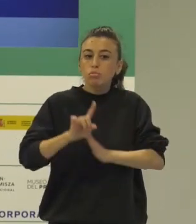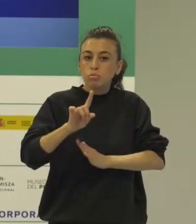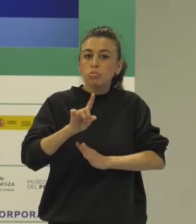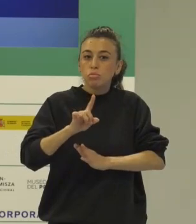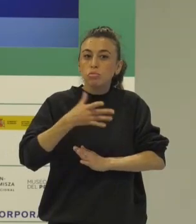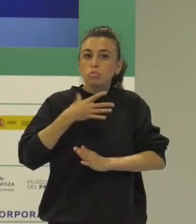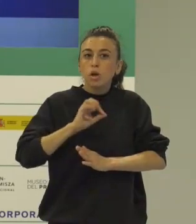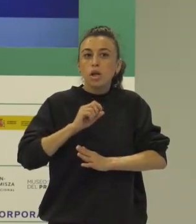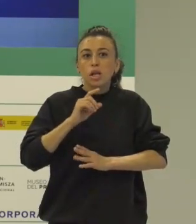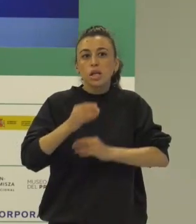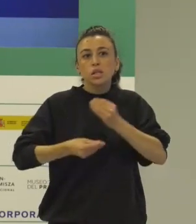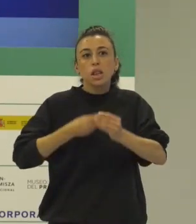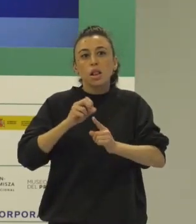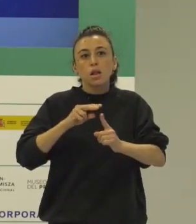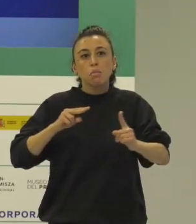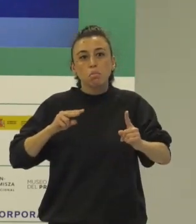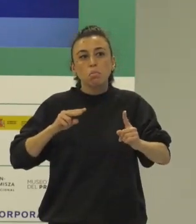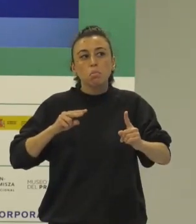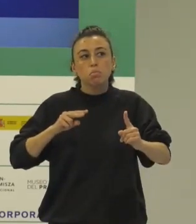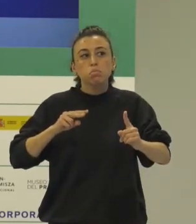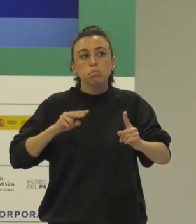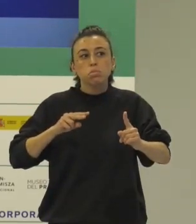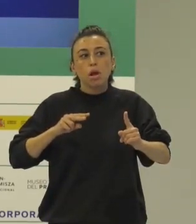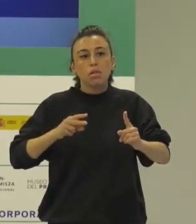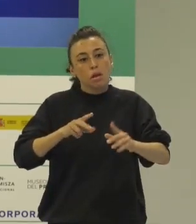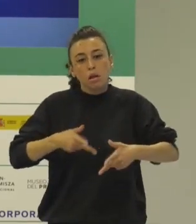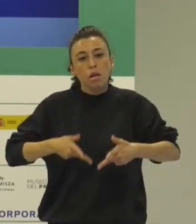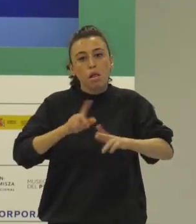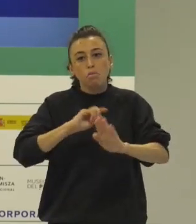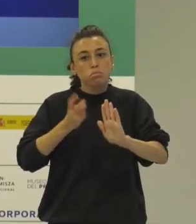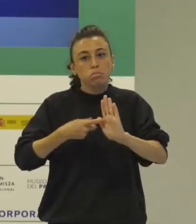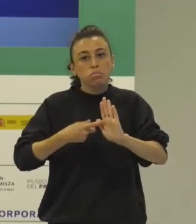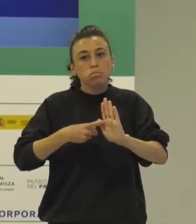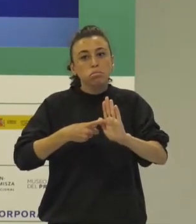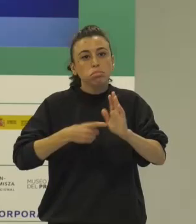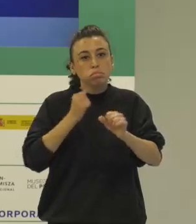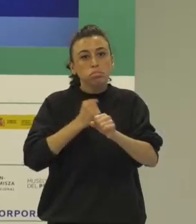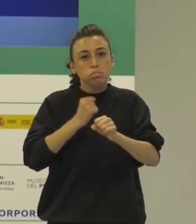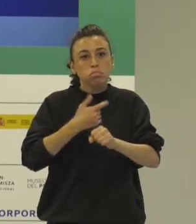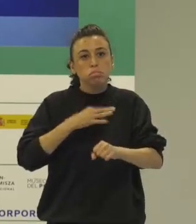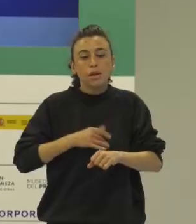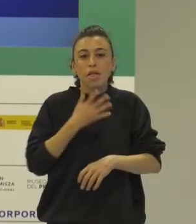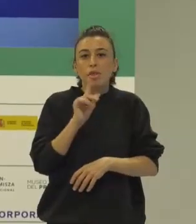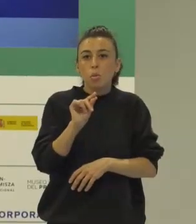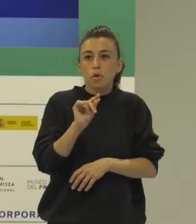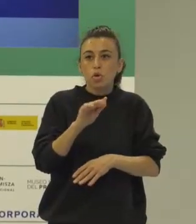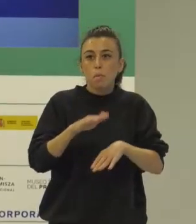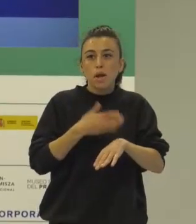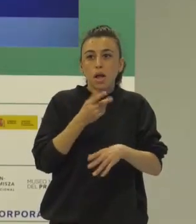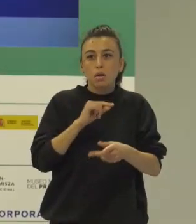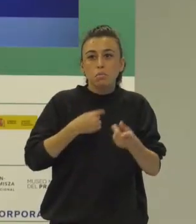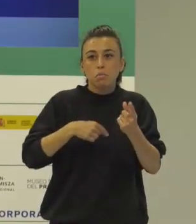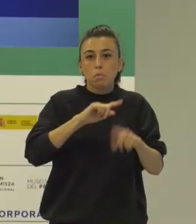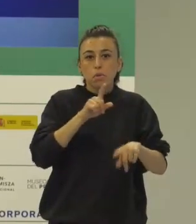desde la perspectiva que ejercer con total libertad. Vale, tenemos 5 minutos para preguntas. No, ¿no hay 5 minutos?